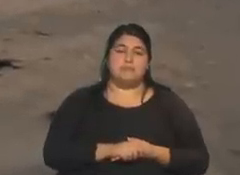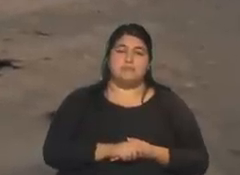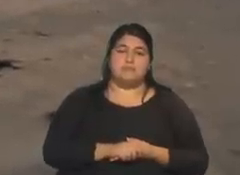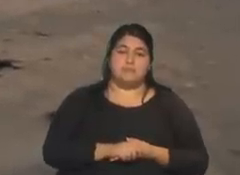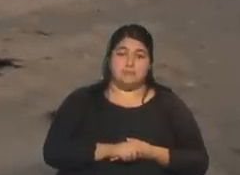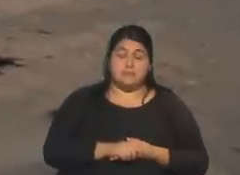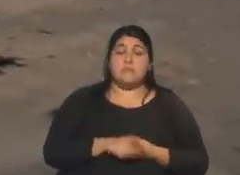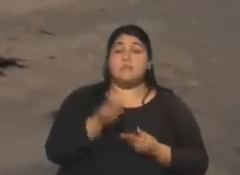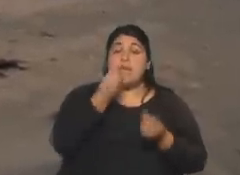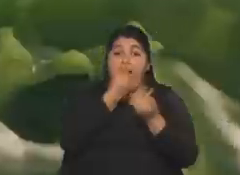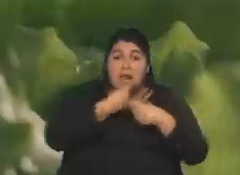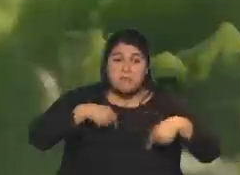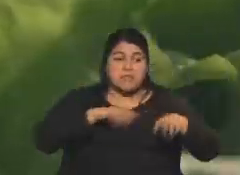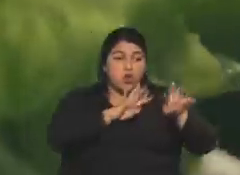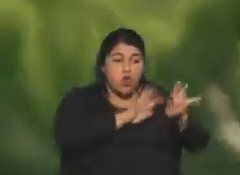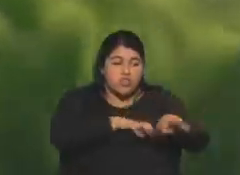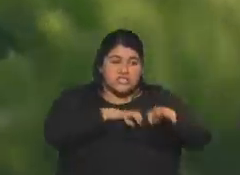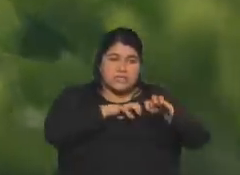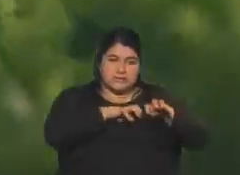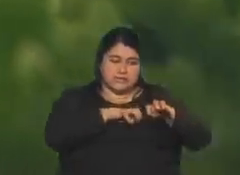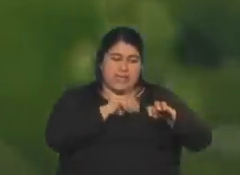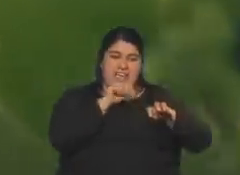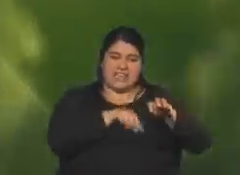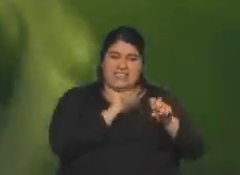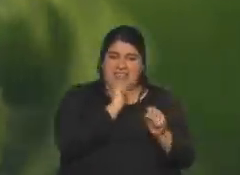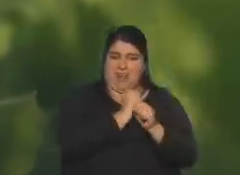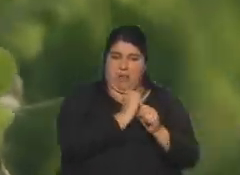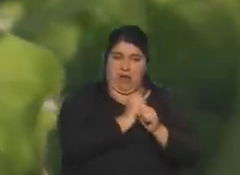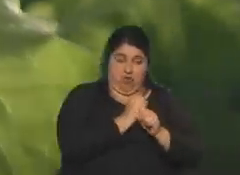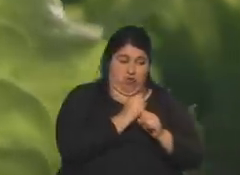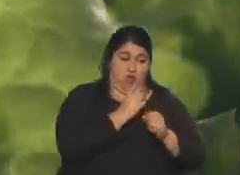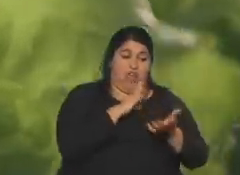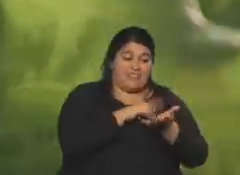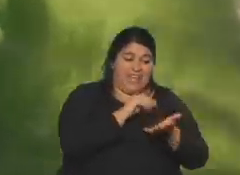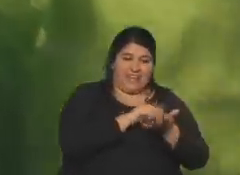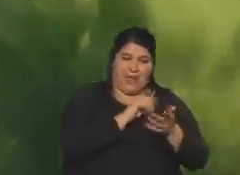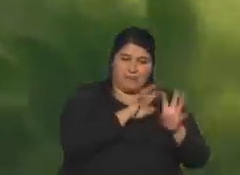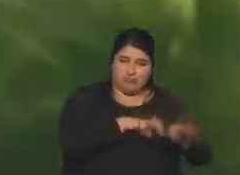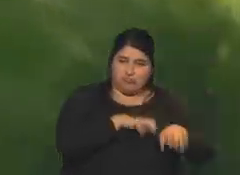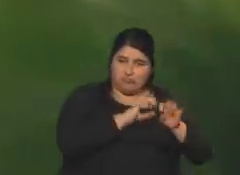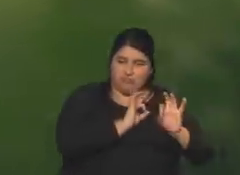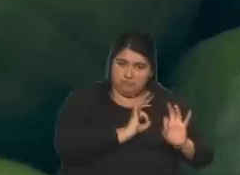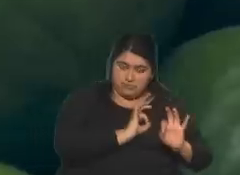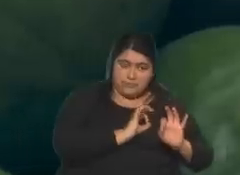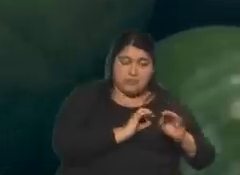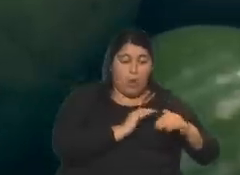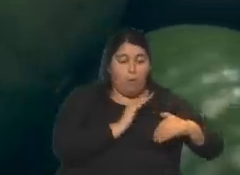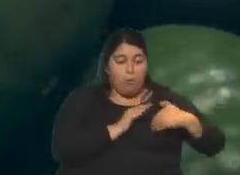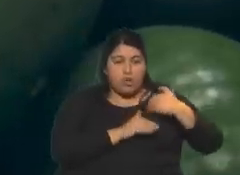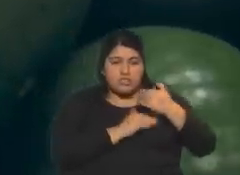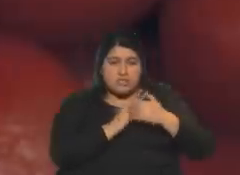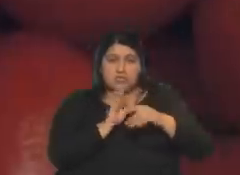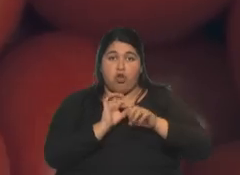Cuando un alimento se cosecha, se acaba el trabajo realizado por quien trabajó la tierra y se inicia un proceso de logística